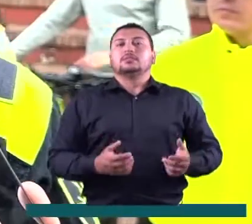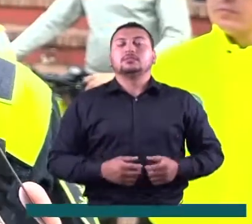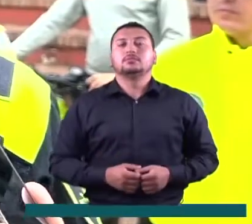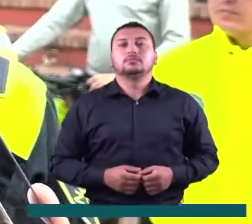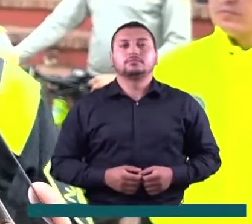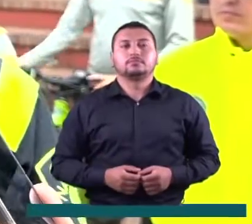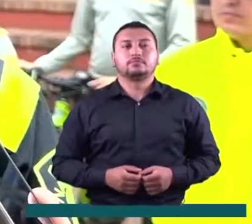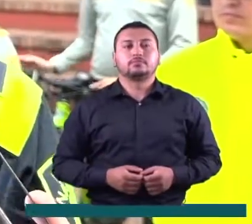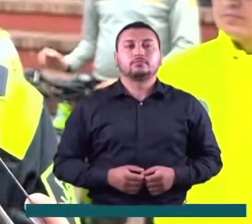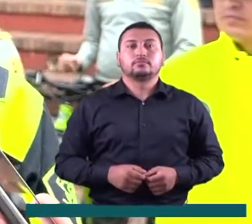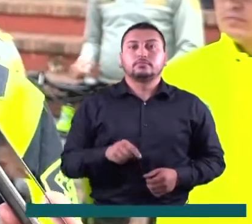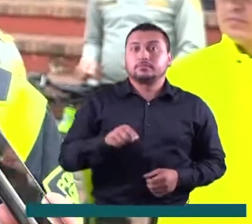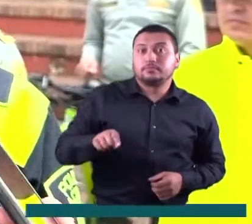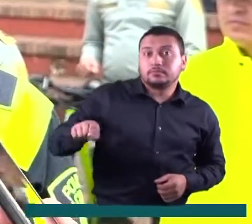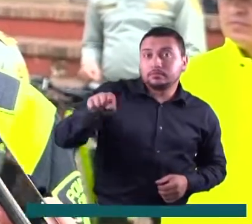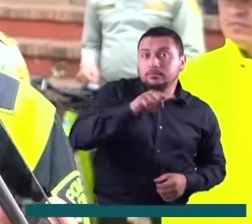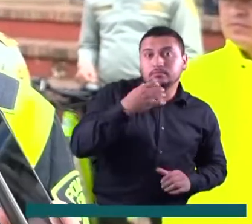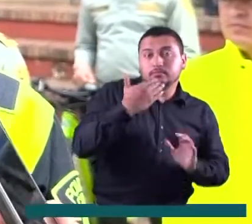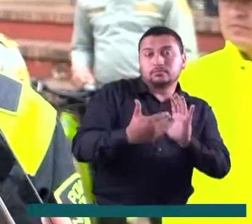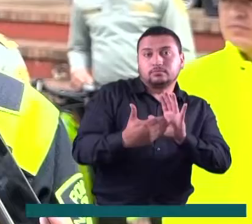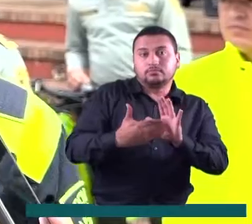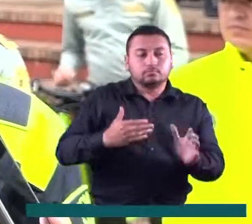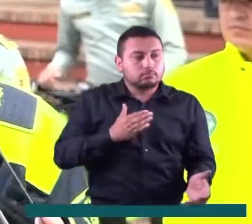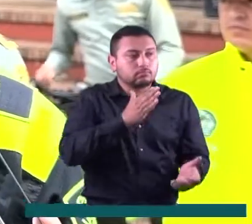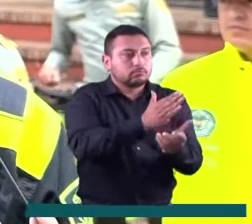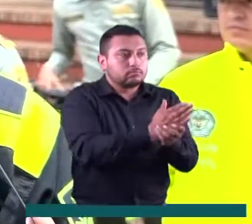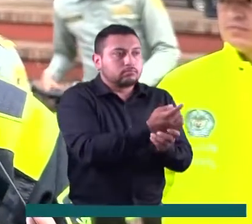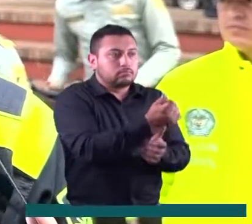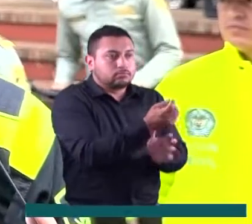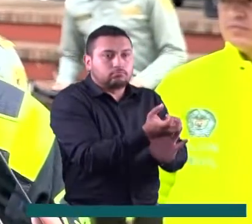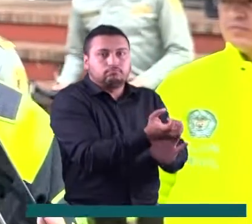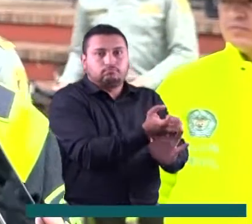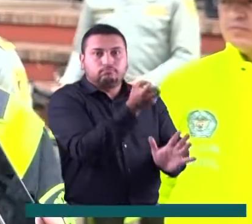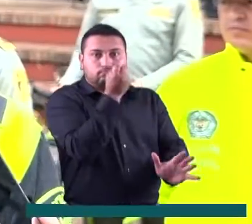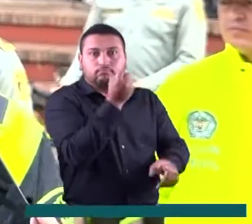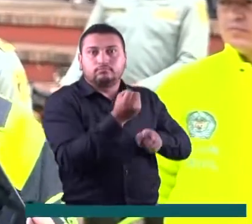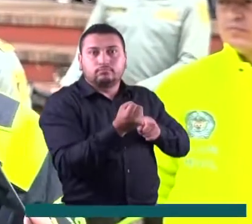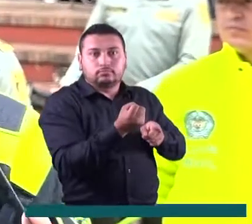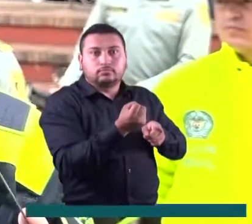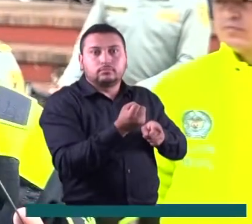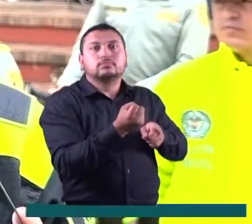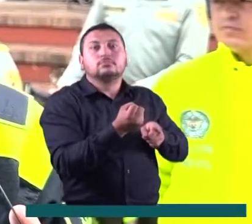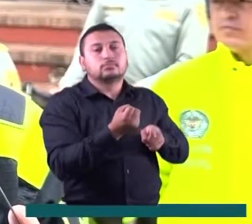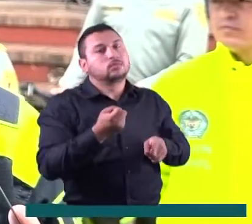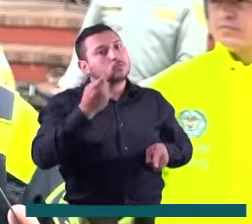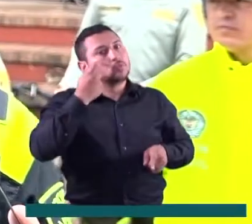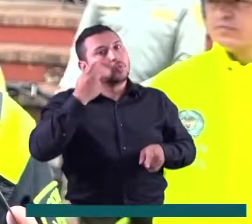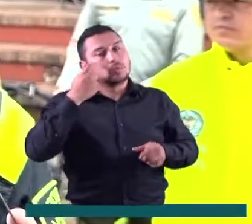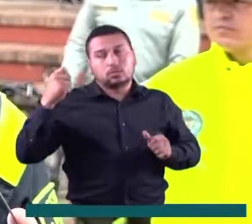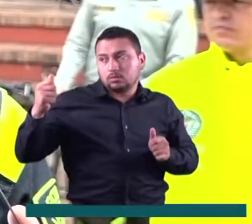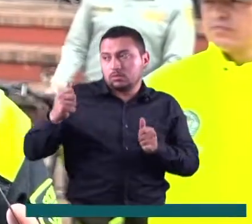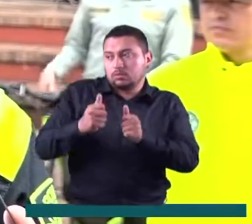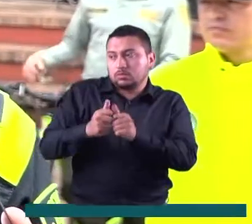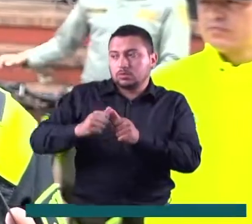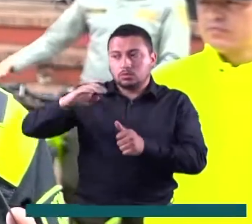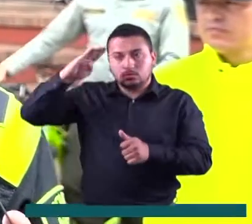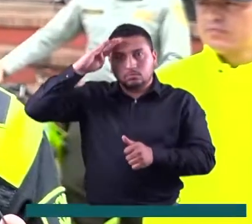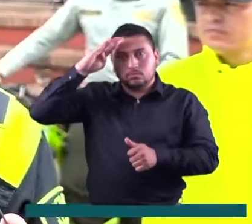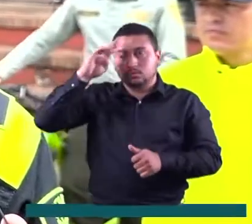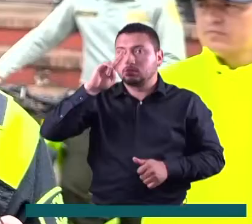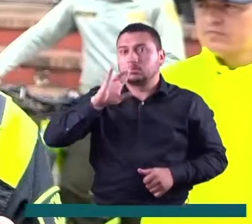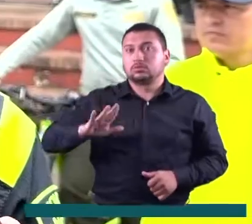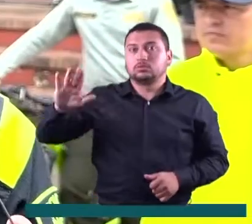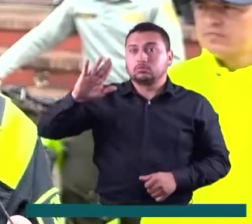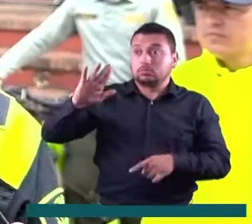Al igual, si vamos a sacar dinero o altas sumas de dinero, pues también solicitemos el acompañamiento